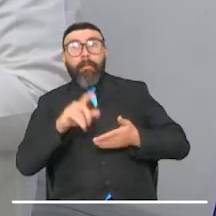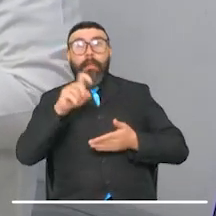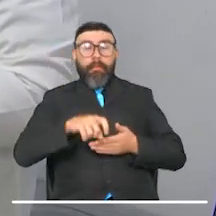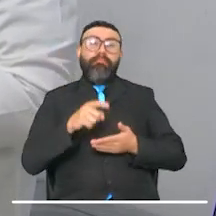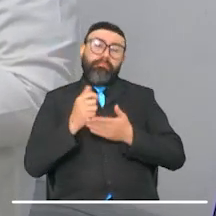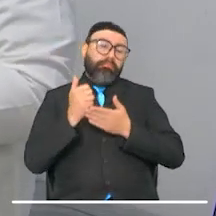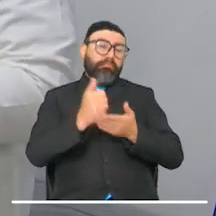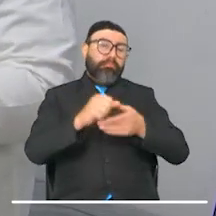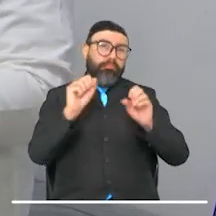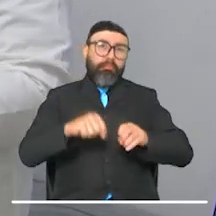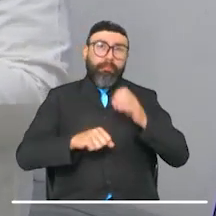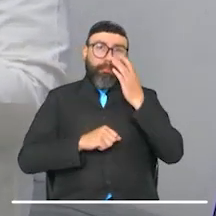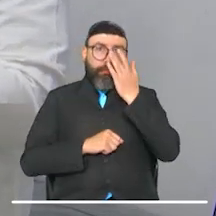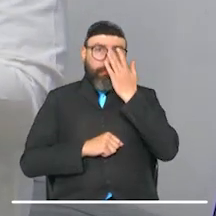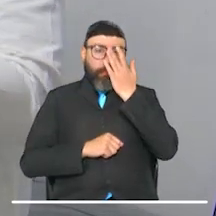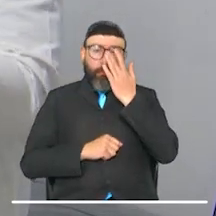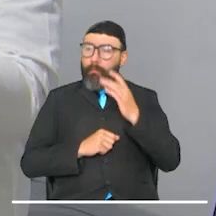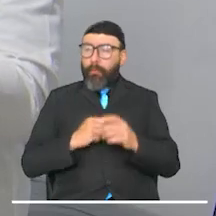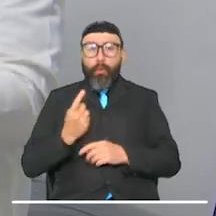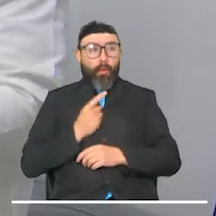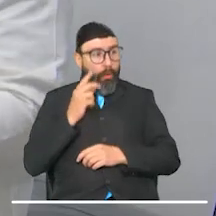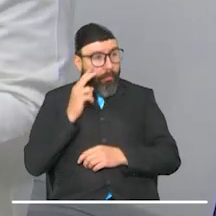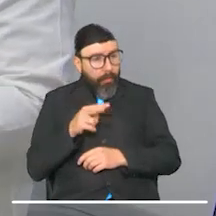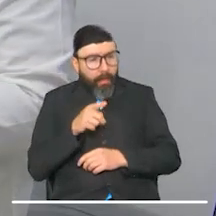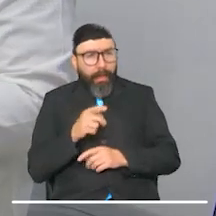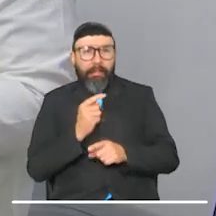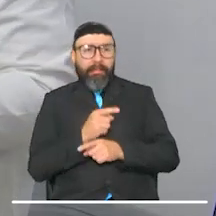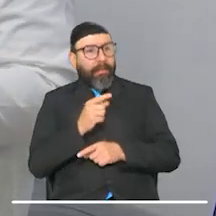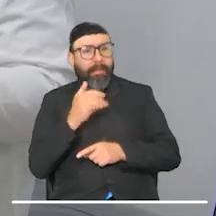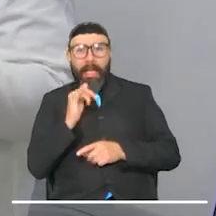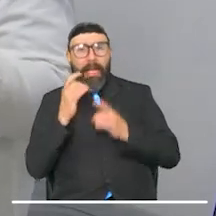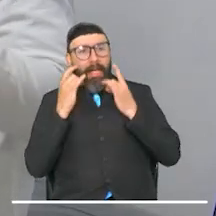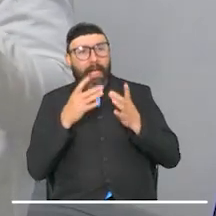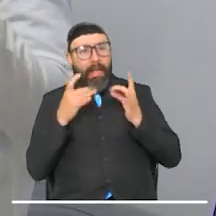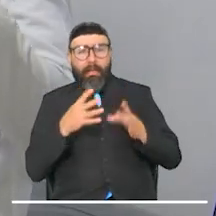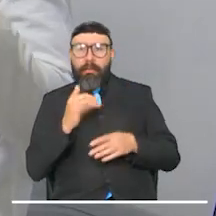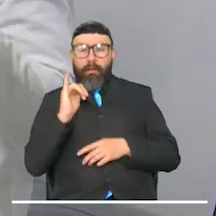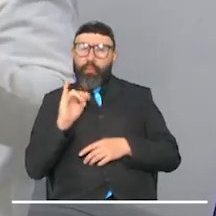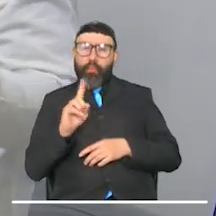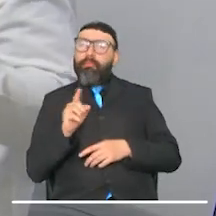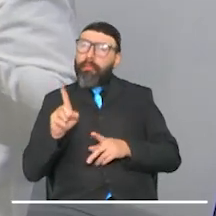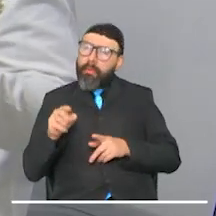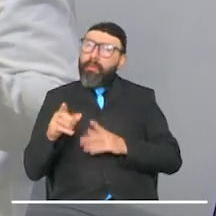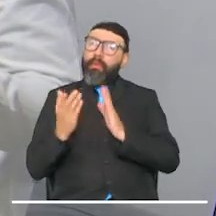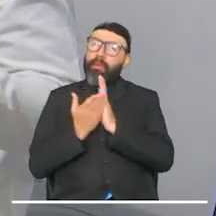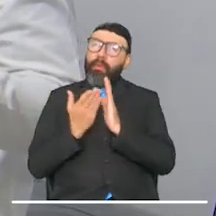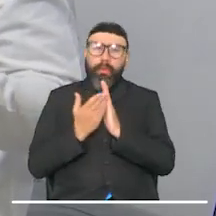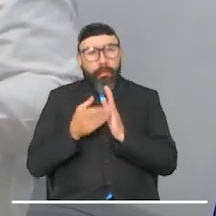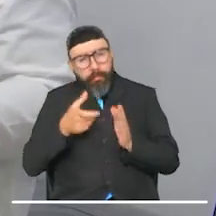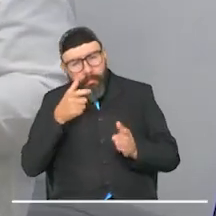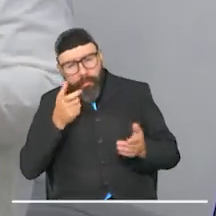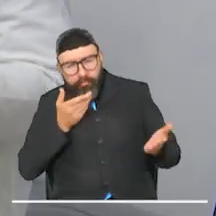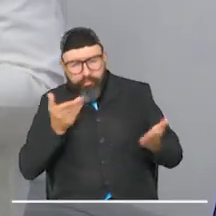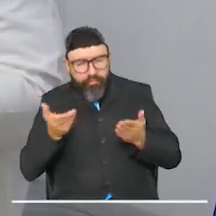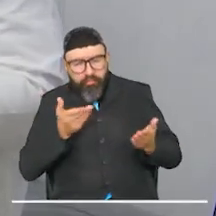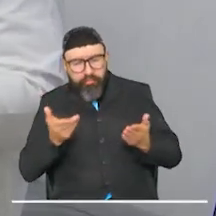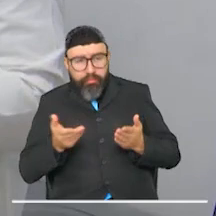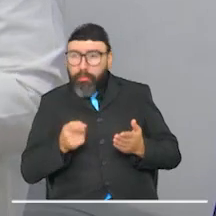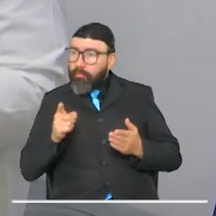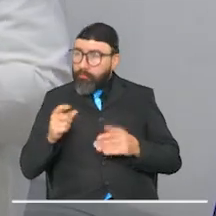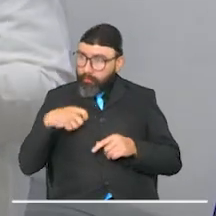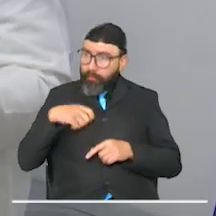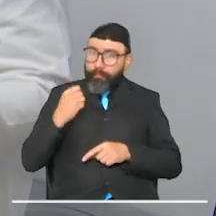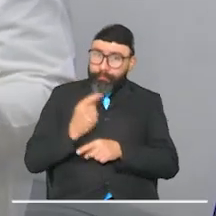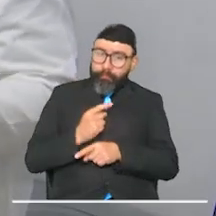que no solamente vemos el caso ya complicado sino que podemos hacer estudios a gran escala por su portabilidad